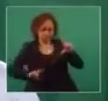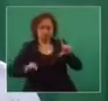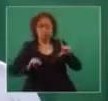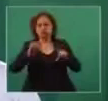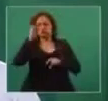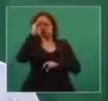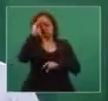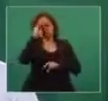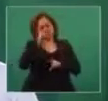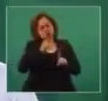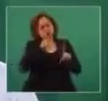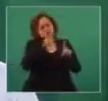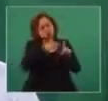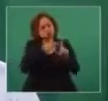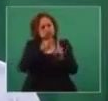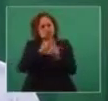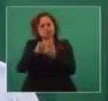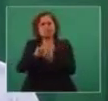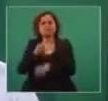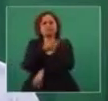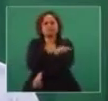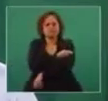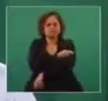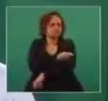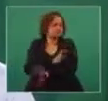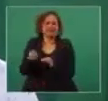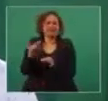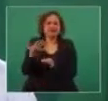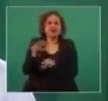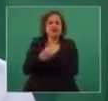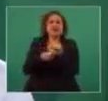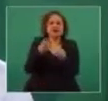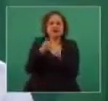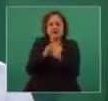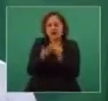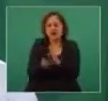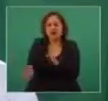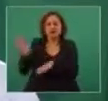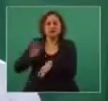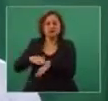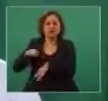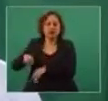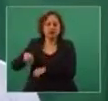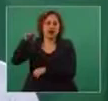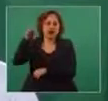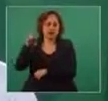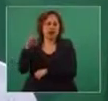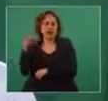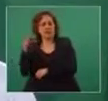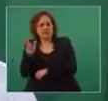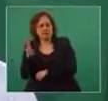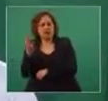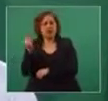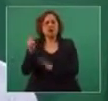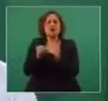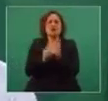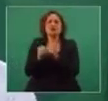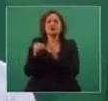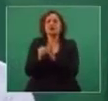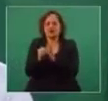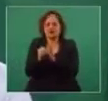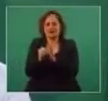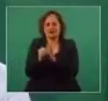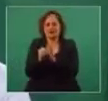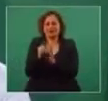mismo en el caso de personas de 50 y más, aquí también hago esta aclaración, al menos 9 millones, un poco más de 9 millones. ¿Qué quiere decir